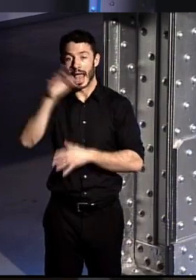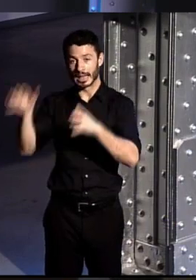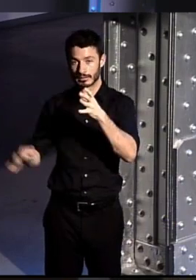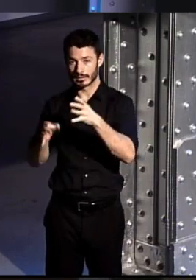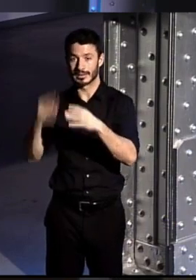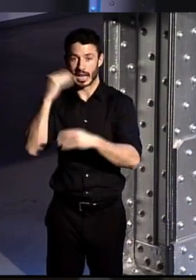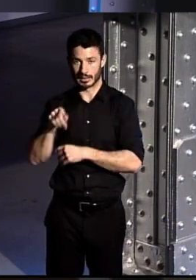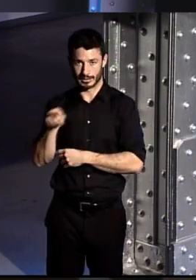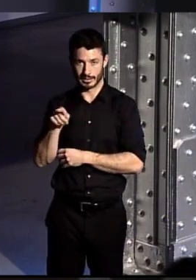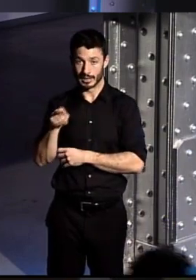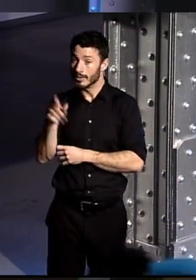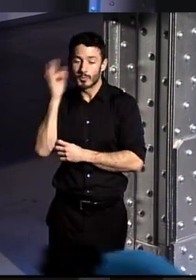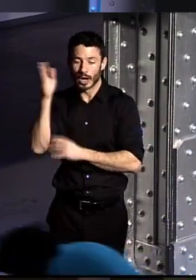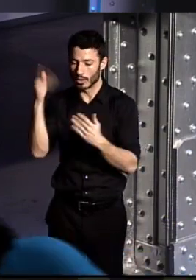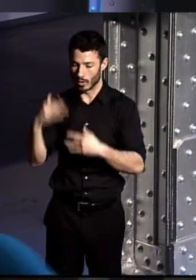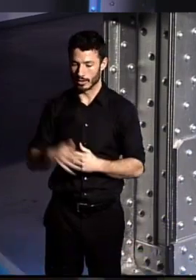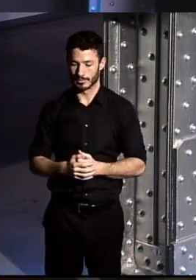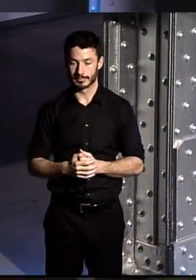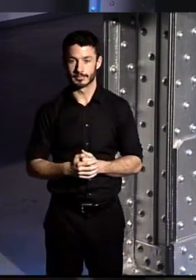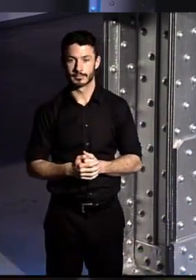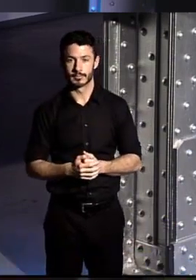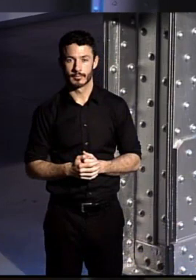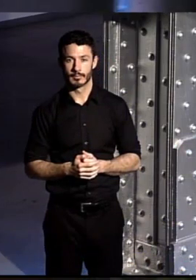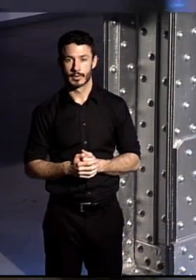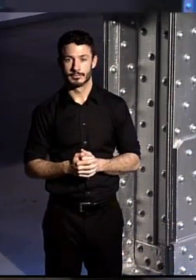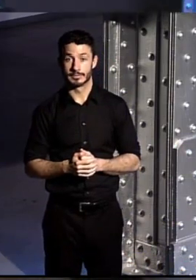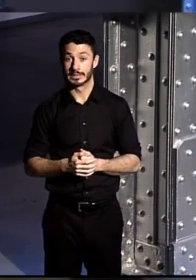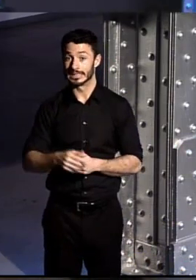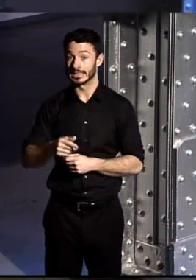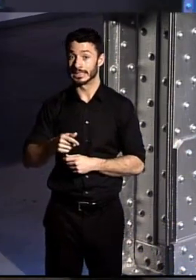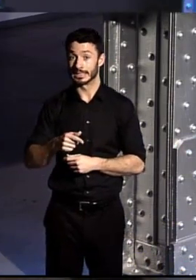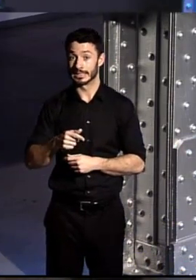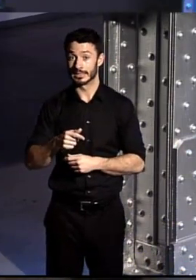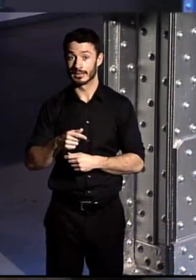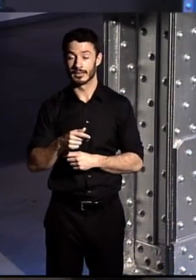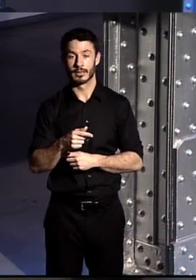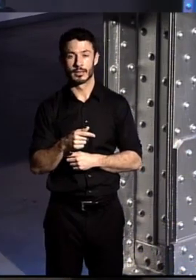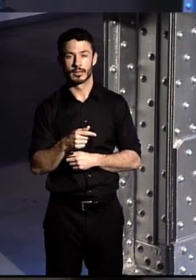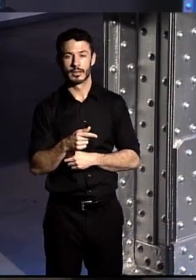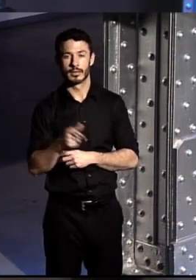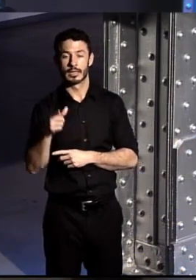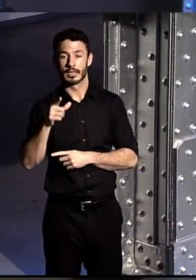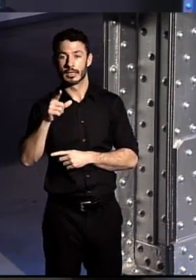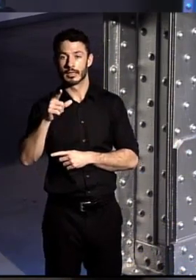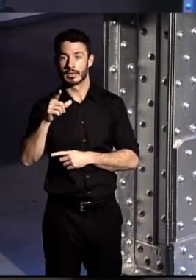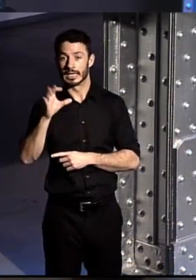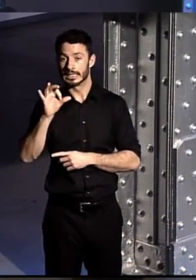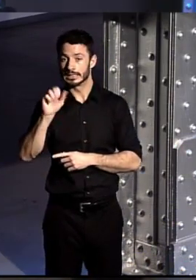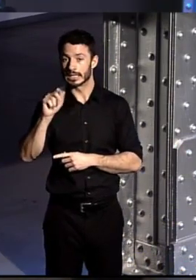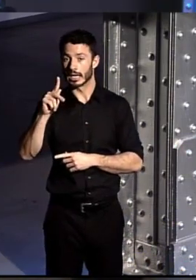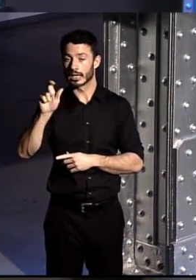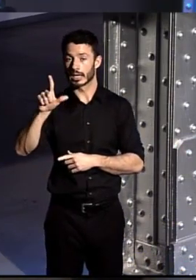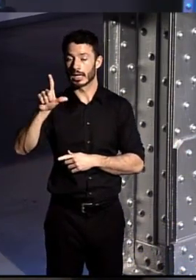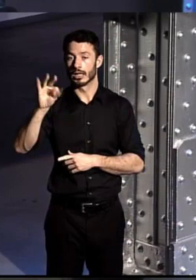es donde no hay mujer. La muerte Sí, reciente es en verdad. el hielo que ha habido del nieto de uno de los timoneles de Shackleton. Perdón, es que Shackleton es otra de